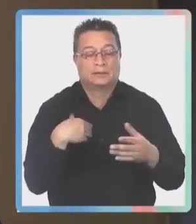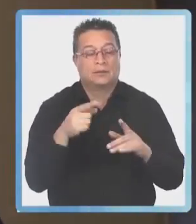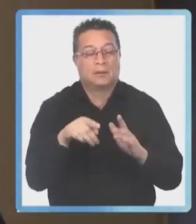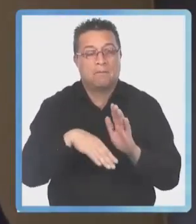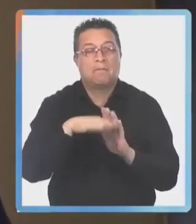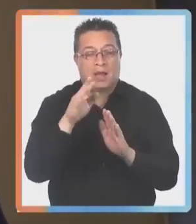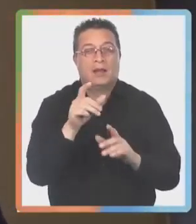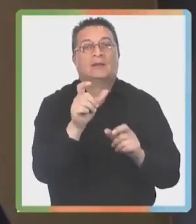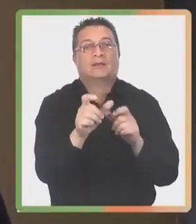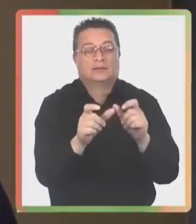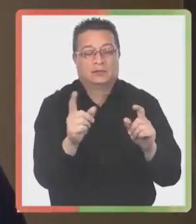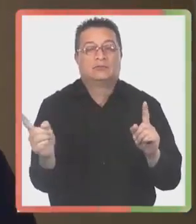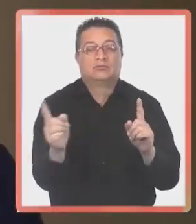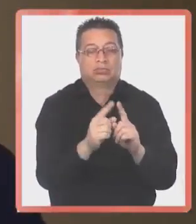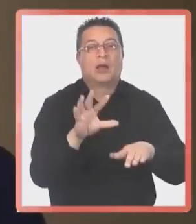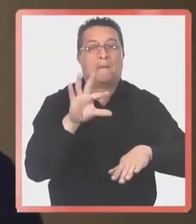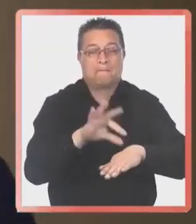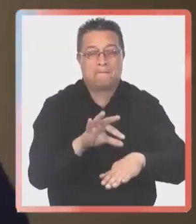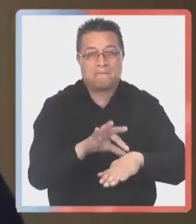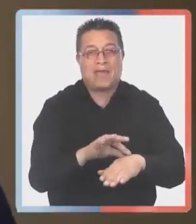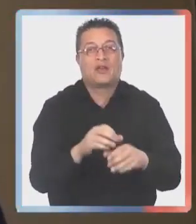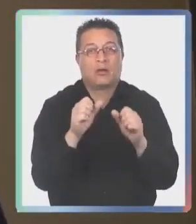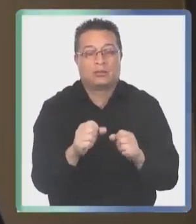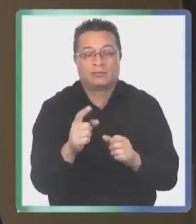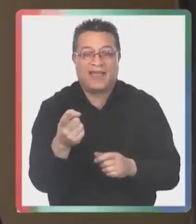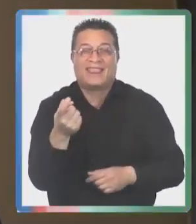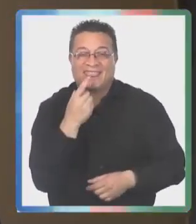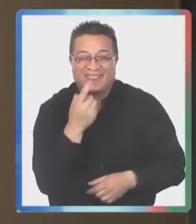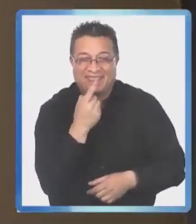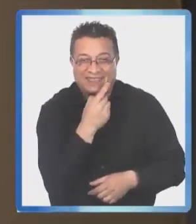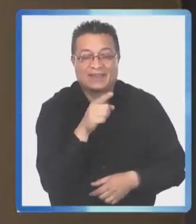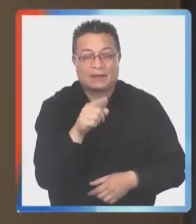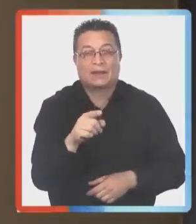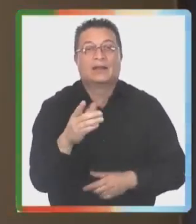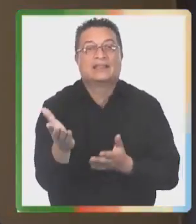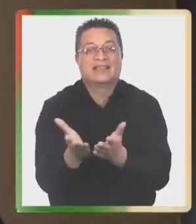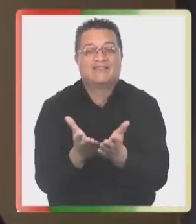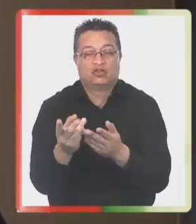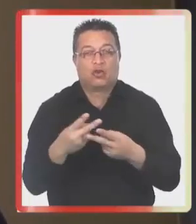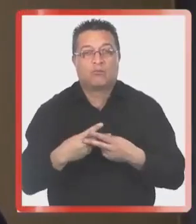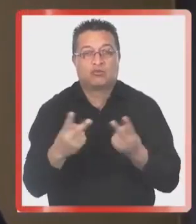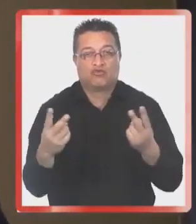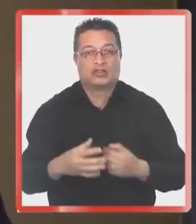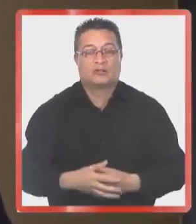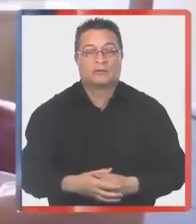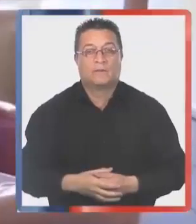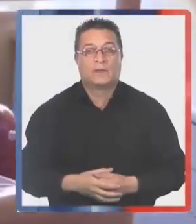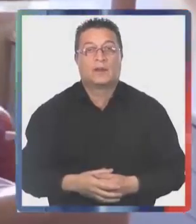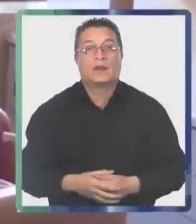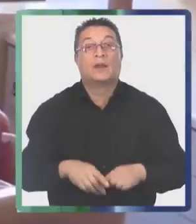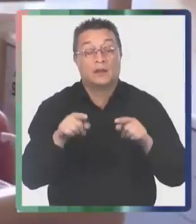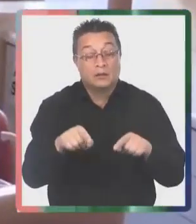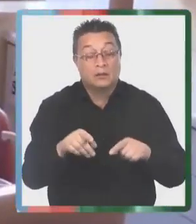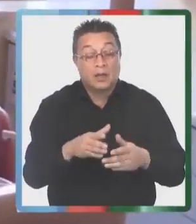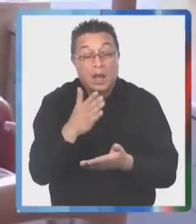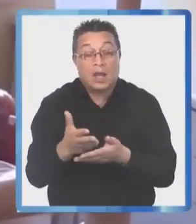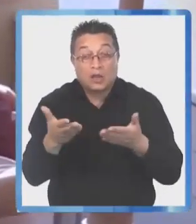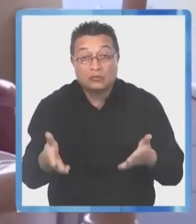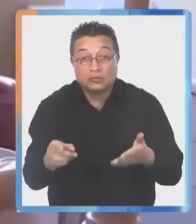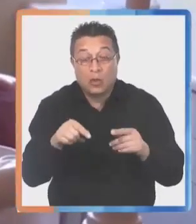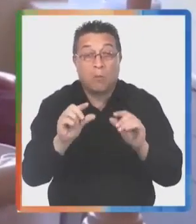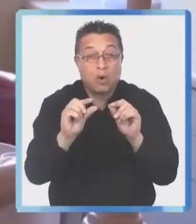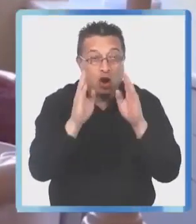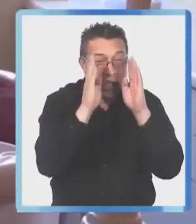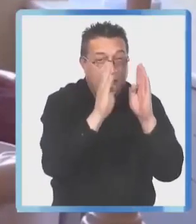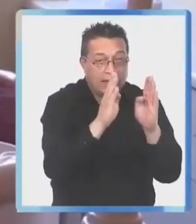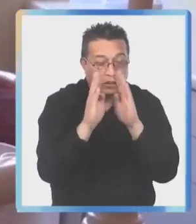medida para tener, ¿no es cierto?, más dotación, ya sea de médicos o de dentistas, en el servicio público. Estoy teniendo por